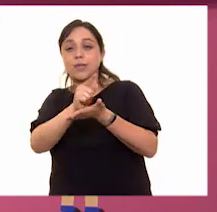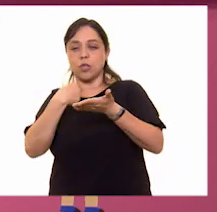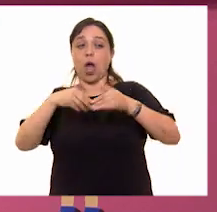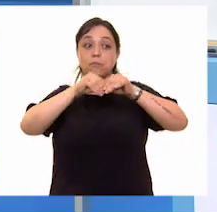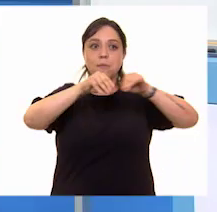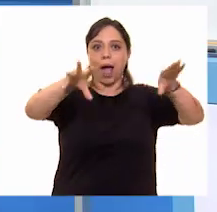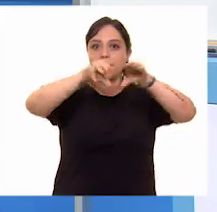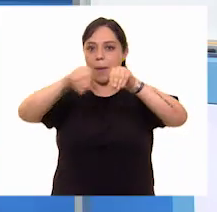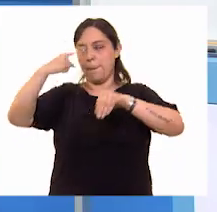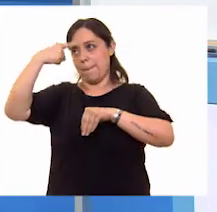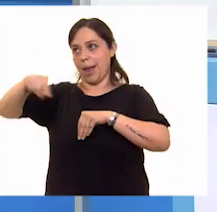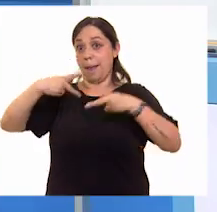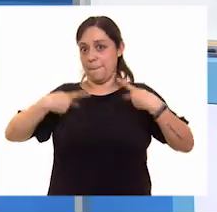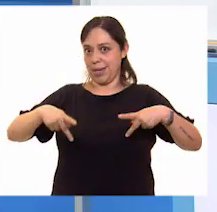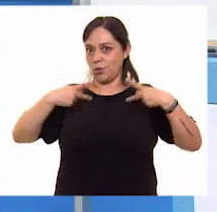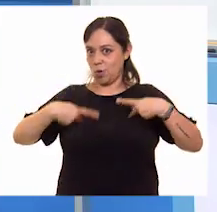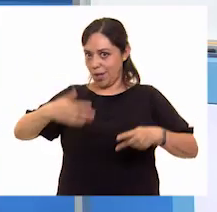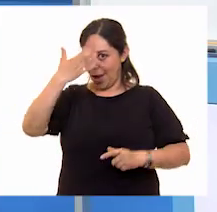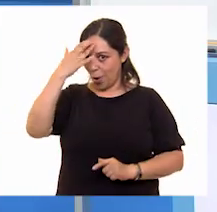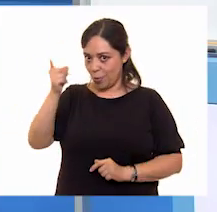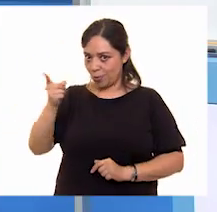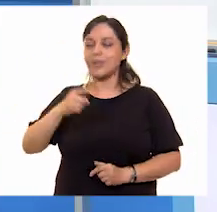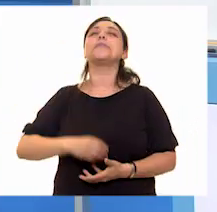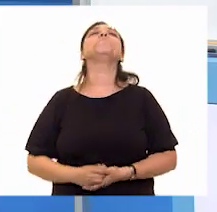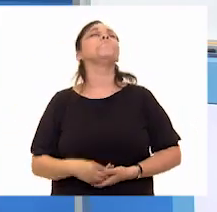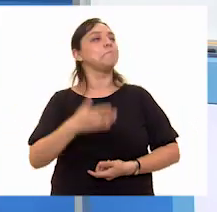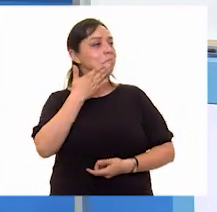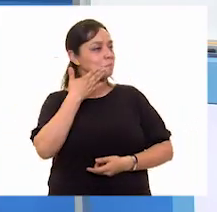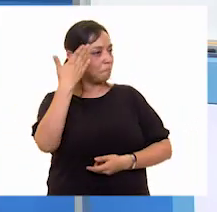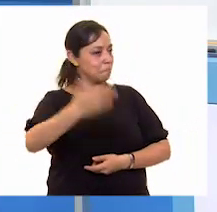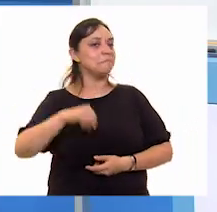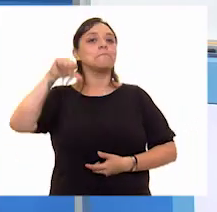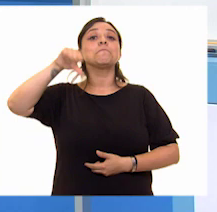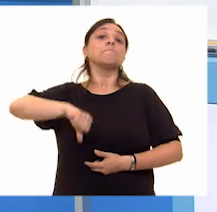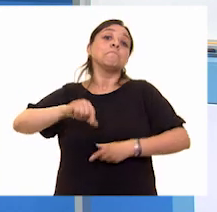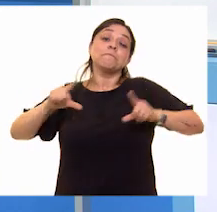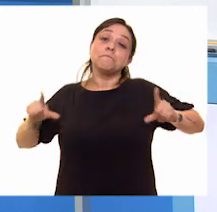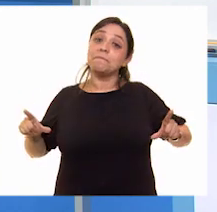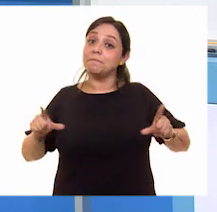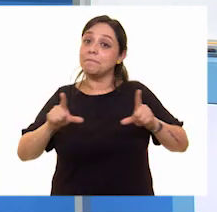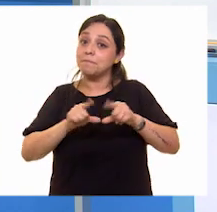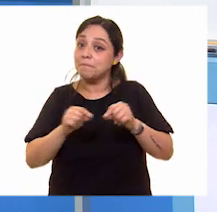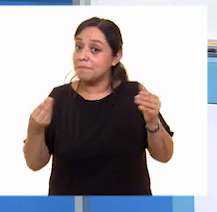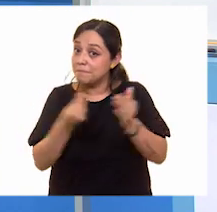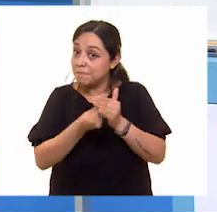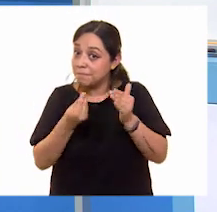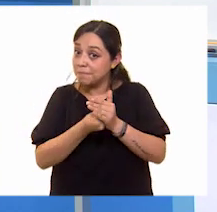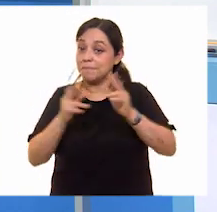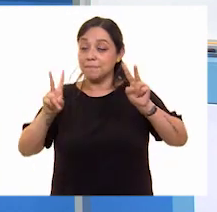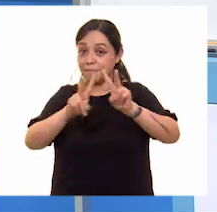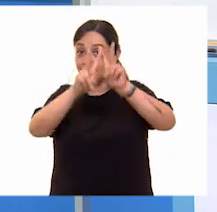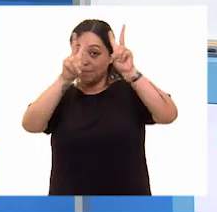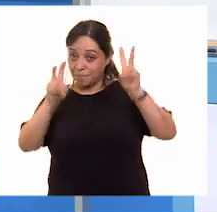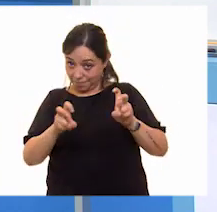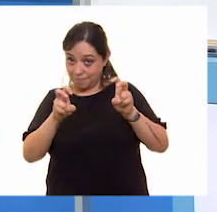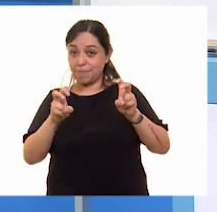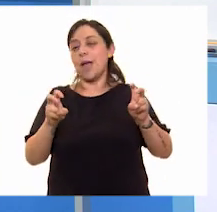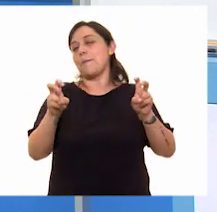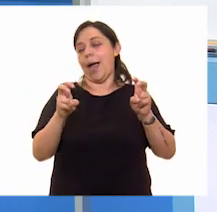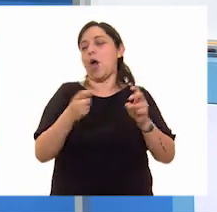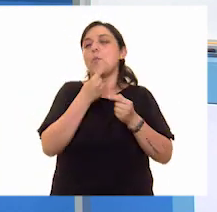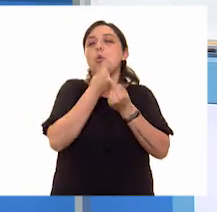personas. Me parece muy bien. Bueno, pues por hoy hemos terminado la clase y el tema de la literatura